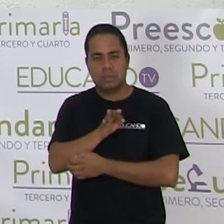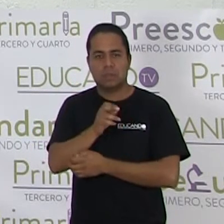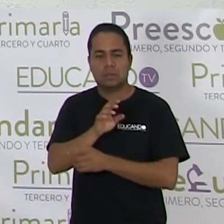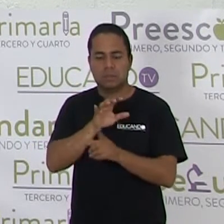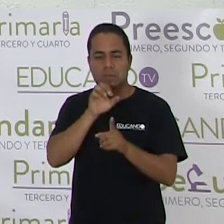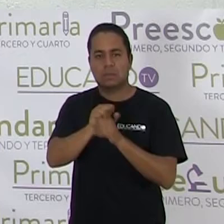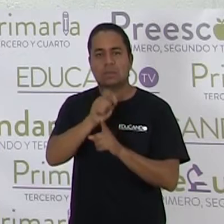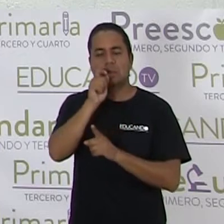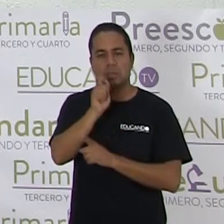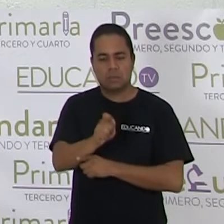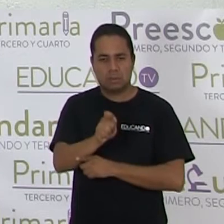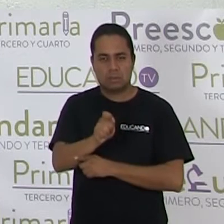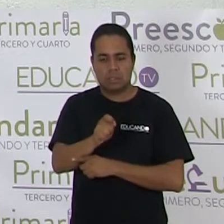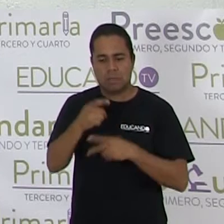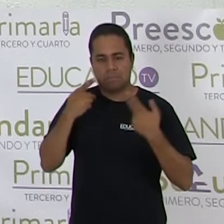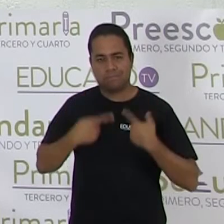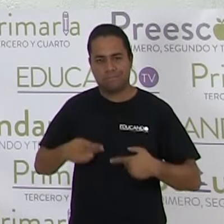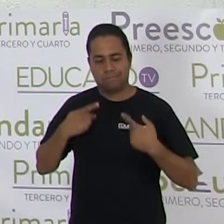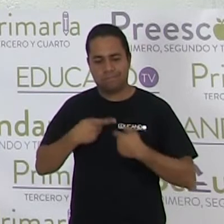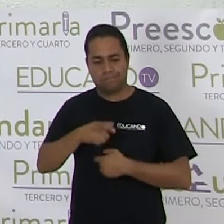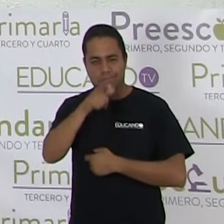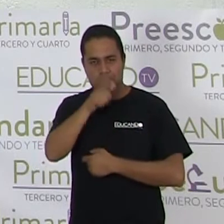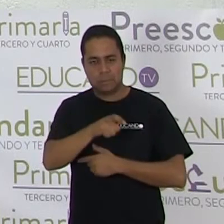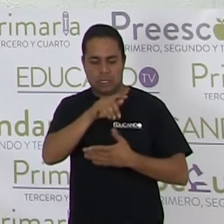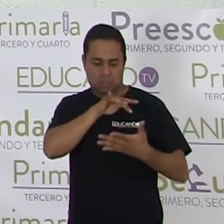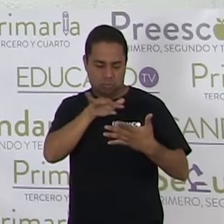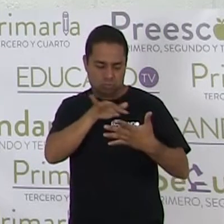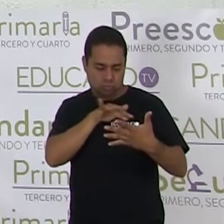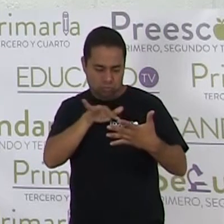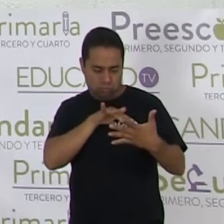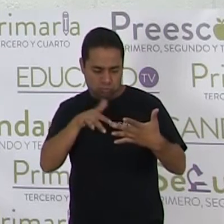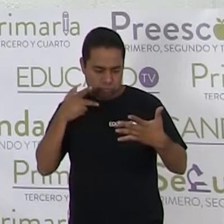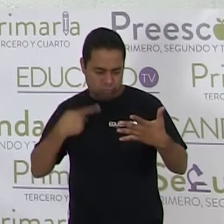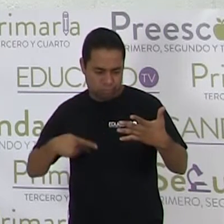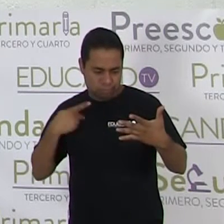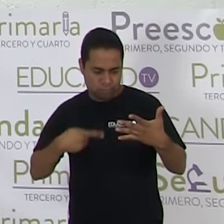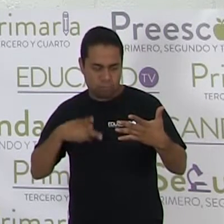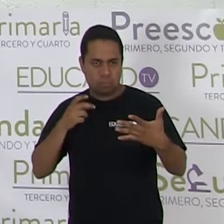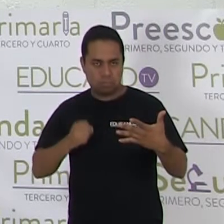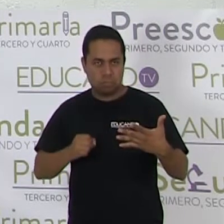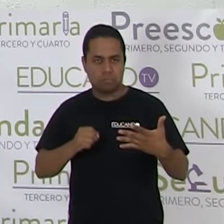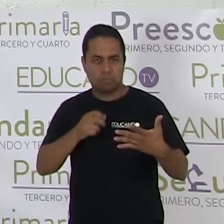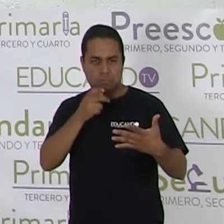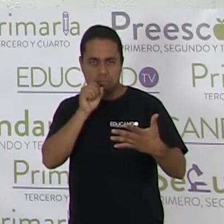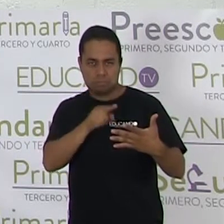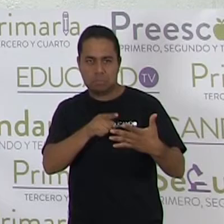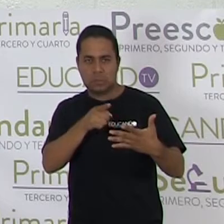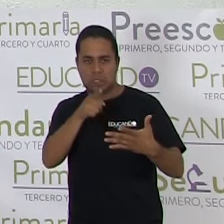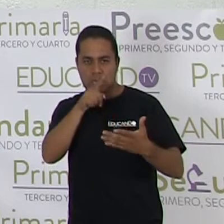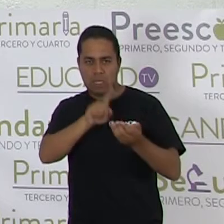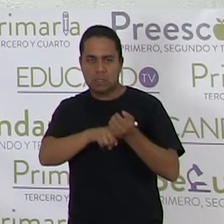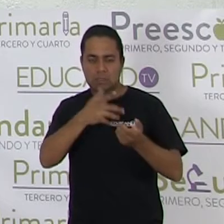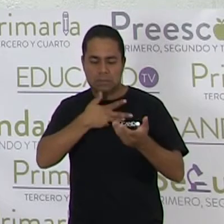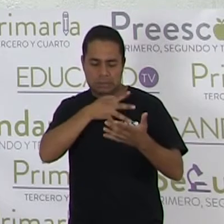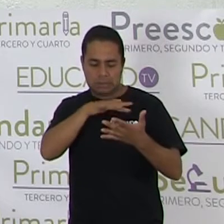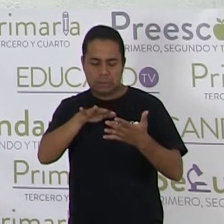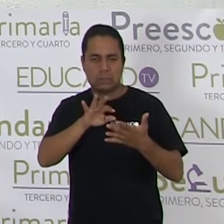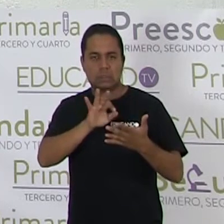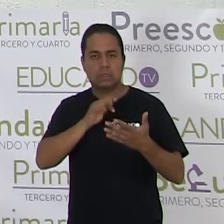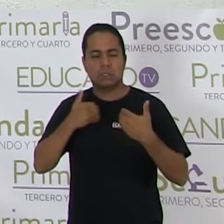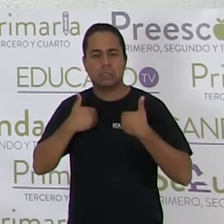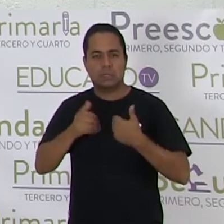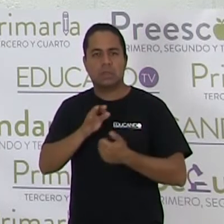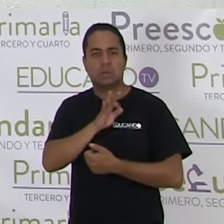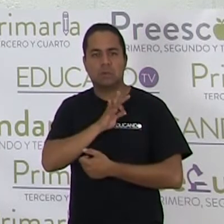lograr que las personas que están leyendo, los lectores o los receptores de dicha información, puedan entender